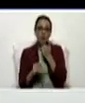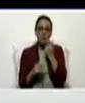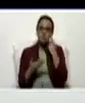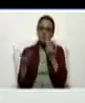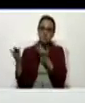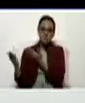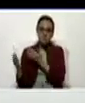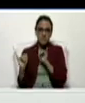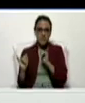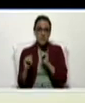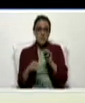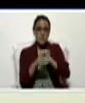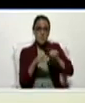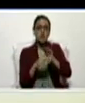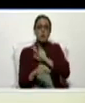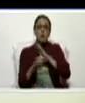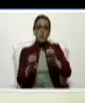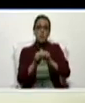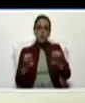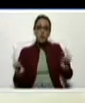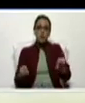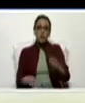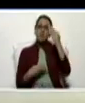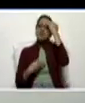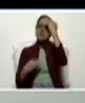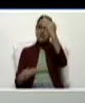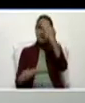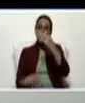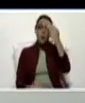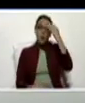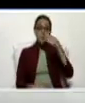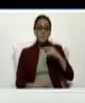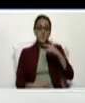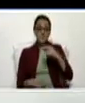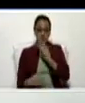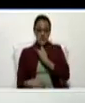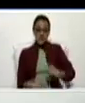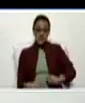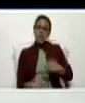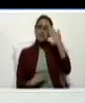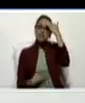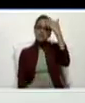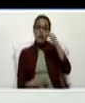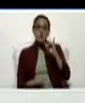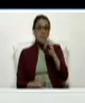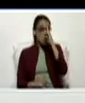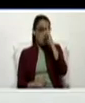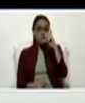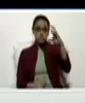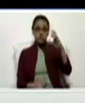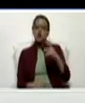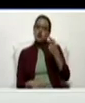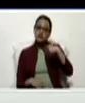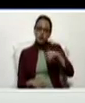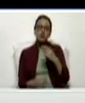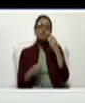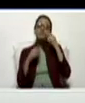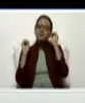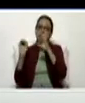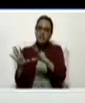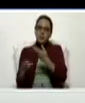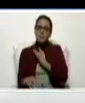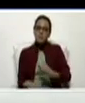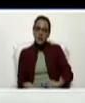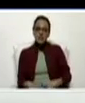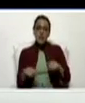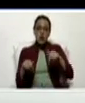Saludos querido presidente Bueno desde acá desde cumanacoa que Dios me lo siga bendiciendo y protegiendo realmente Pues aquí está su equipo